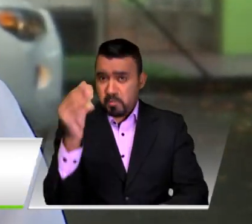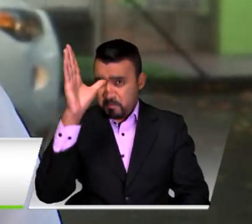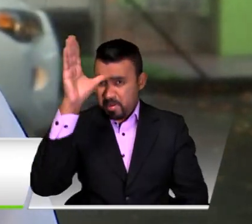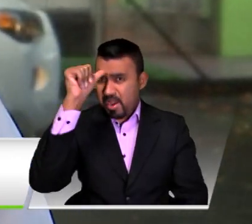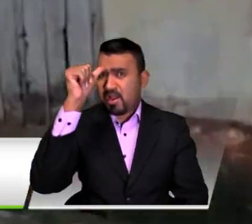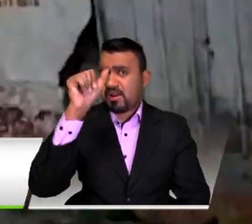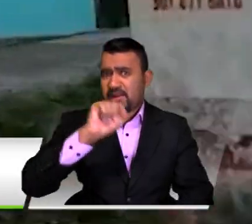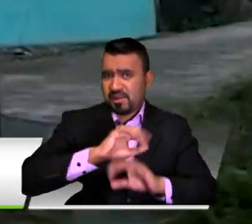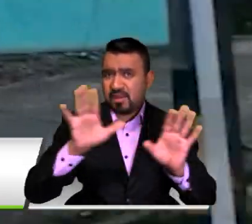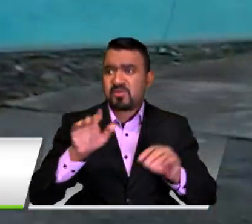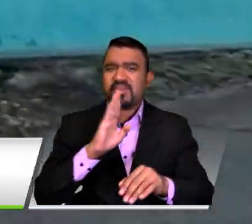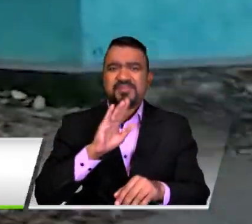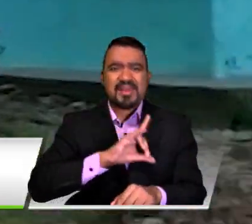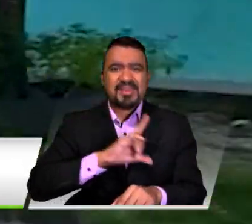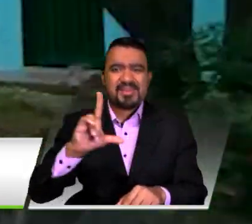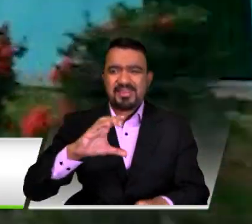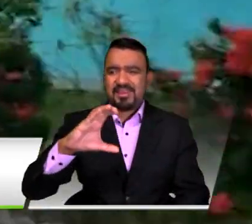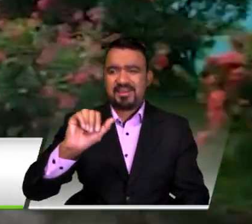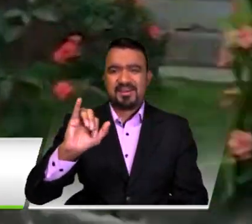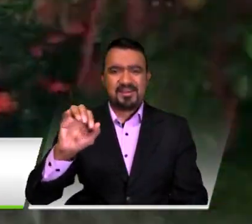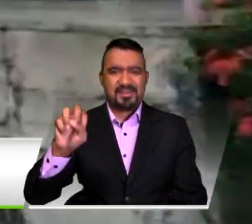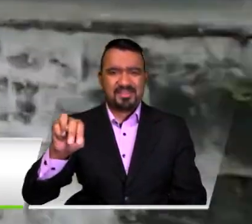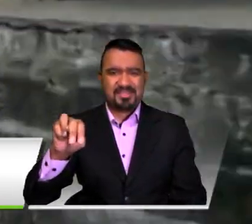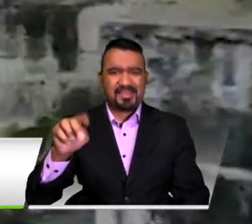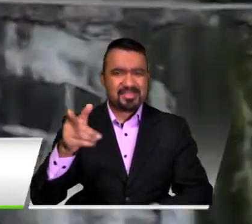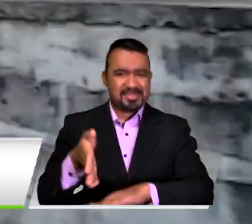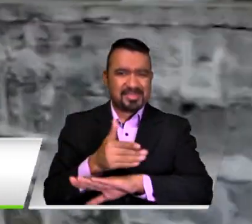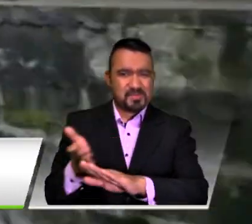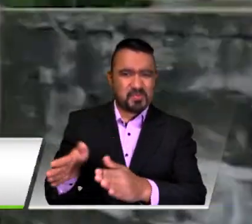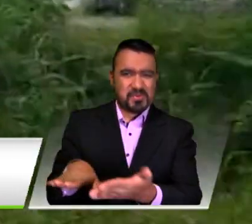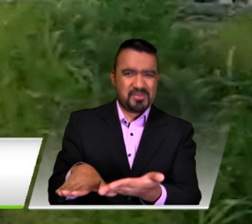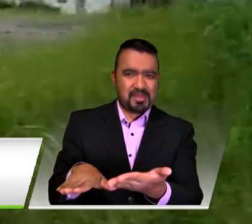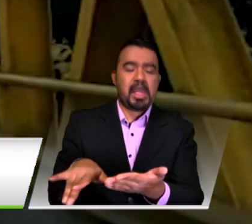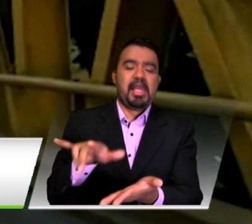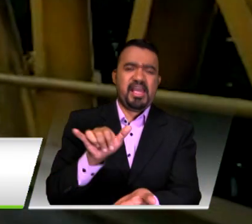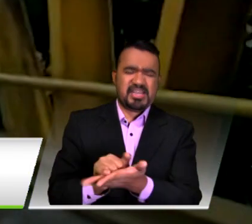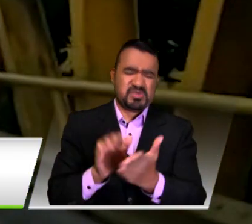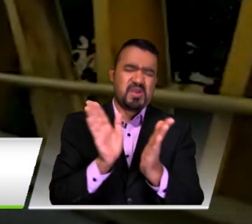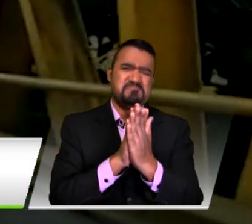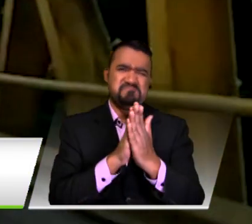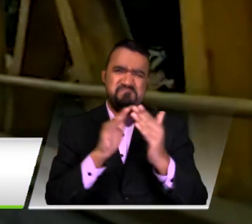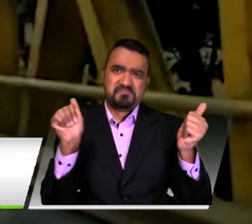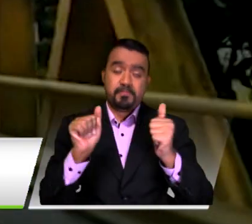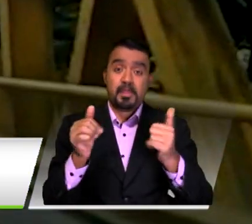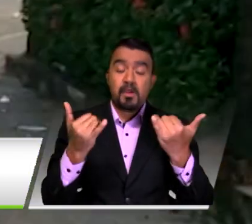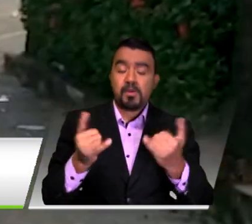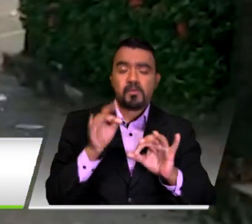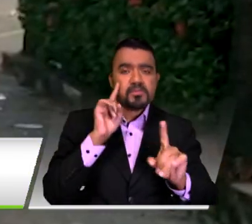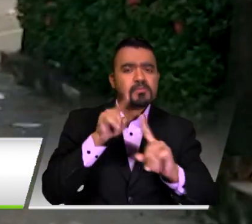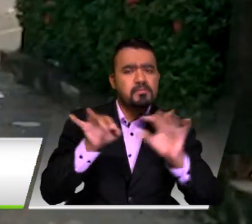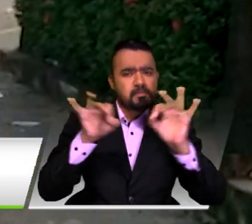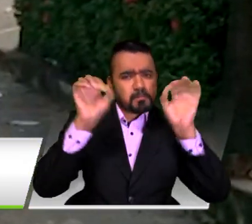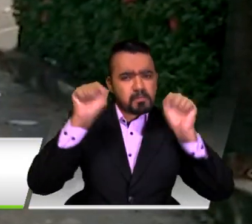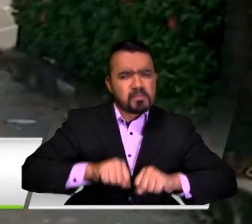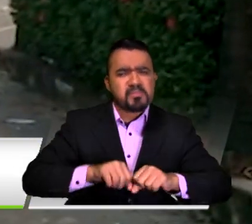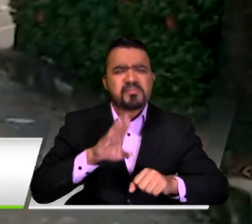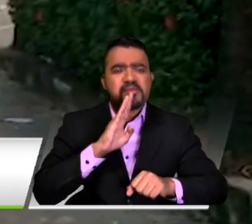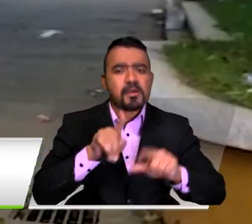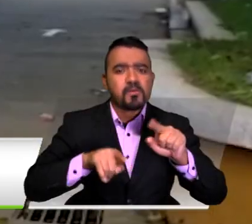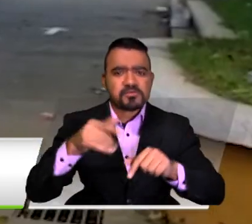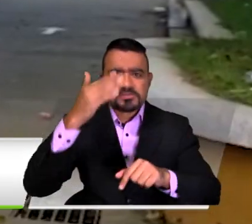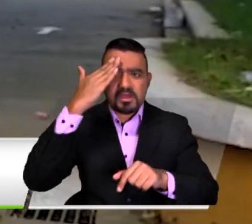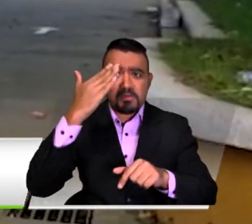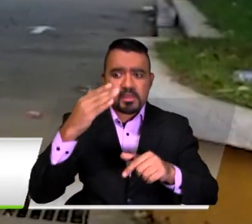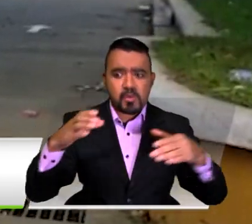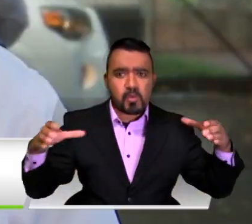por la muerte de caín el funcionario señaló que la orden es incrementar las operaciones contra los grupos ilegales por parte de la fuerza de